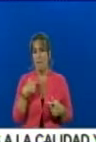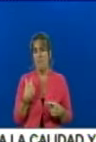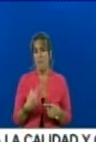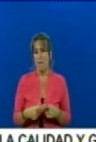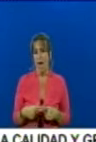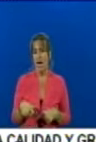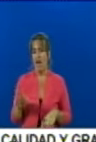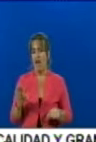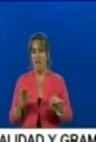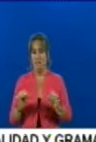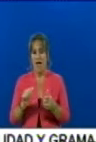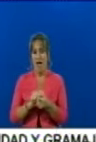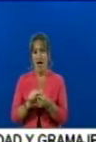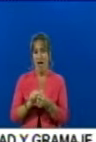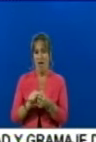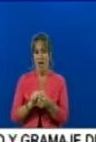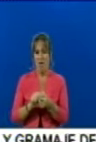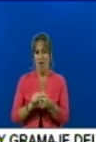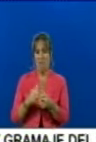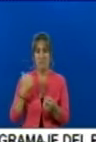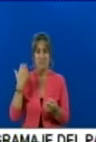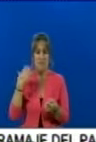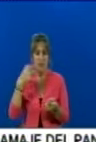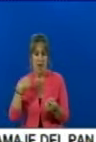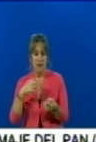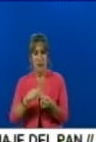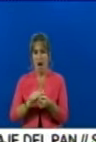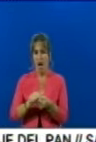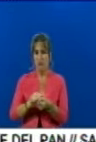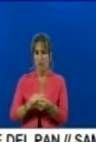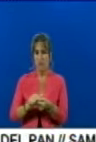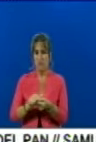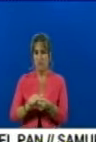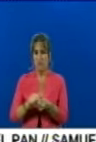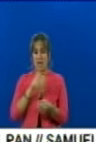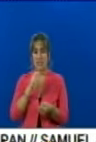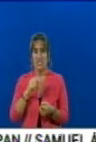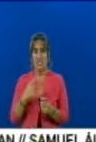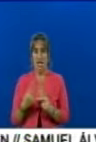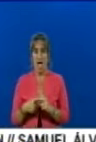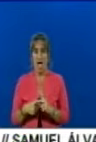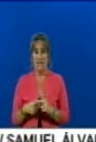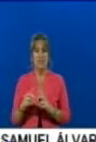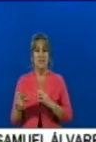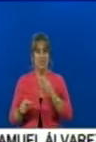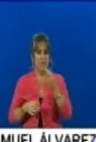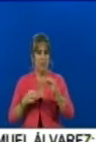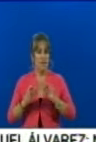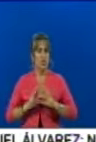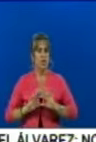se hicieron precisiones por parte del coordinador en estos temas del producto de aseo, y